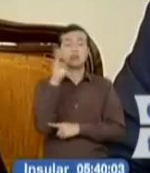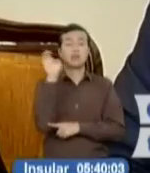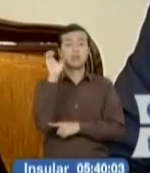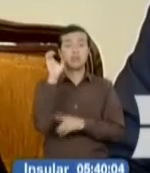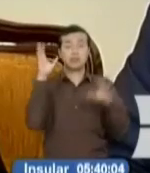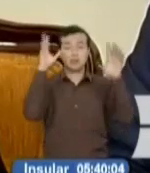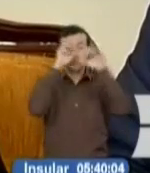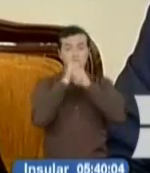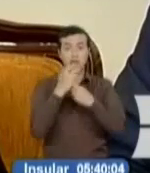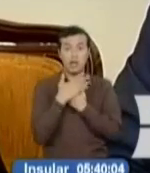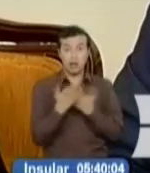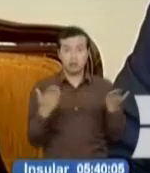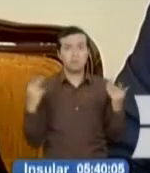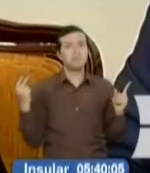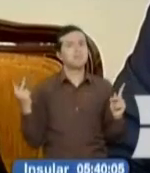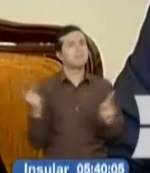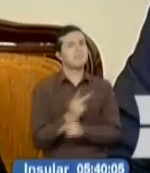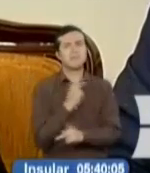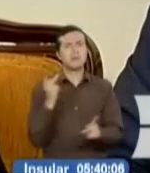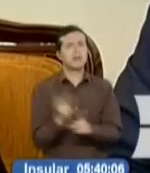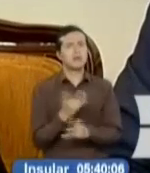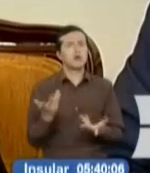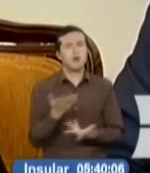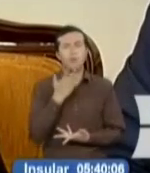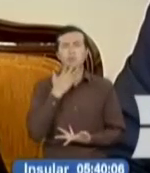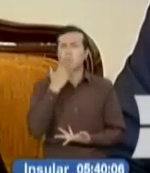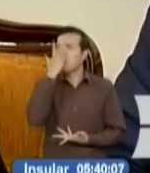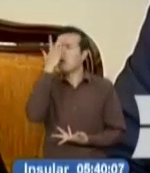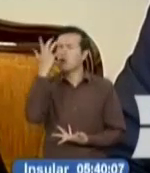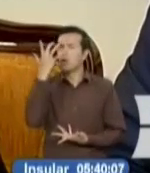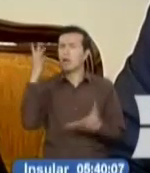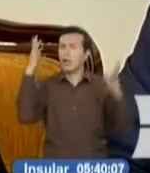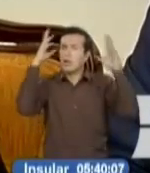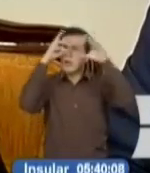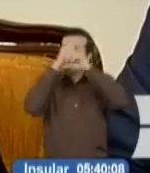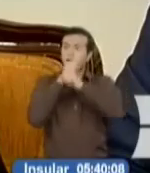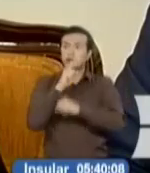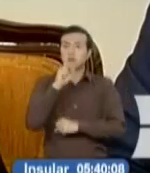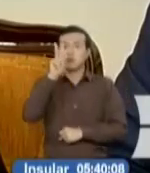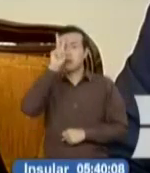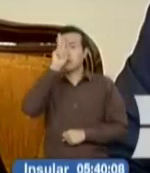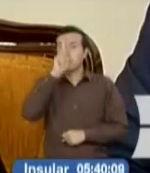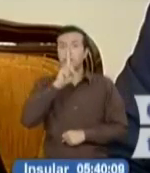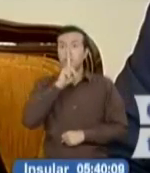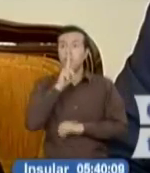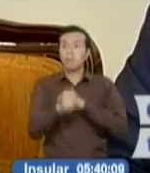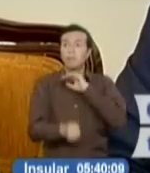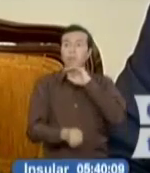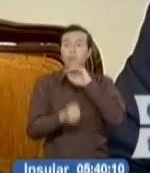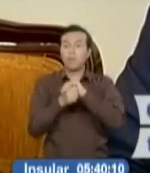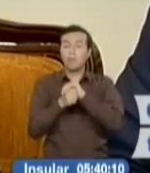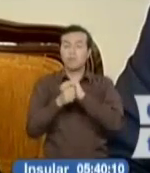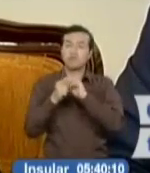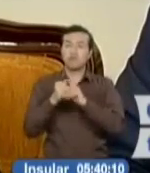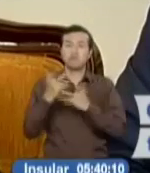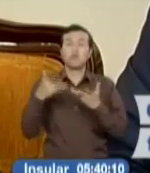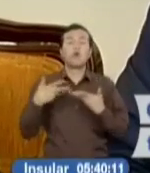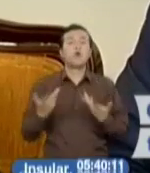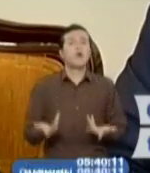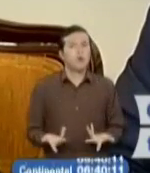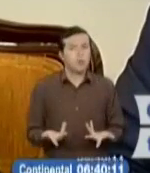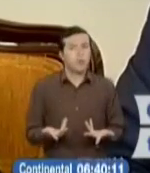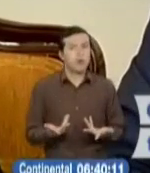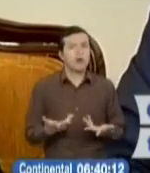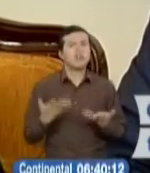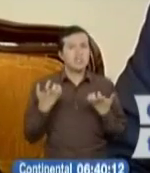terrorista, violento, porque se lo hace justamente en la noche, se lo hace en situaciones de desventajas y se lo hace de una manera que